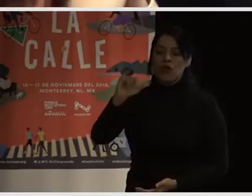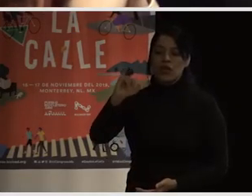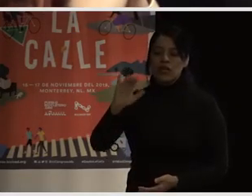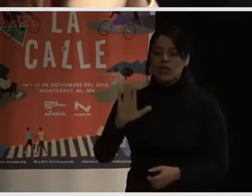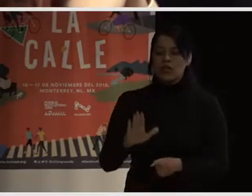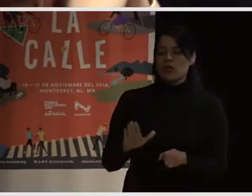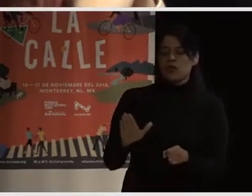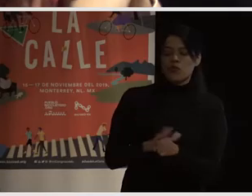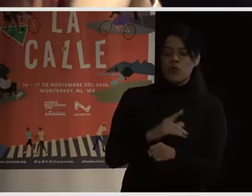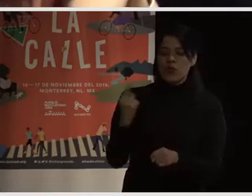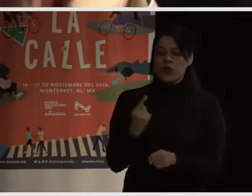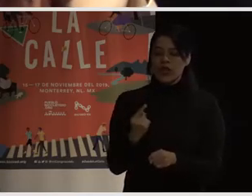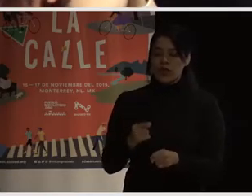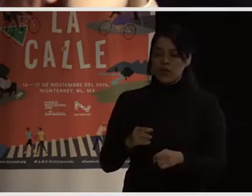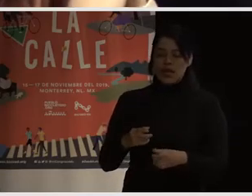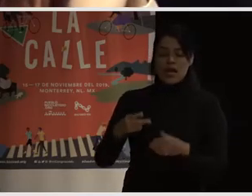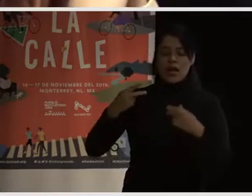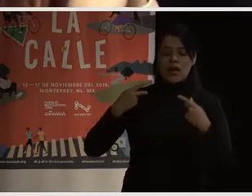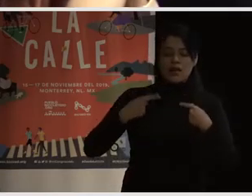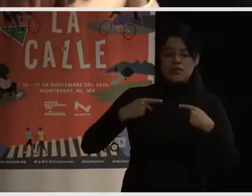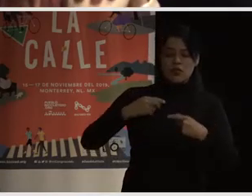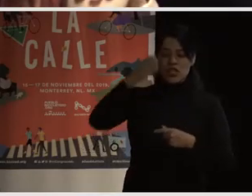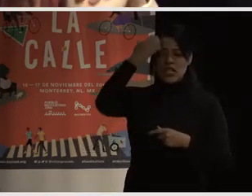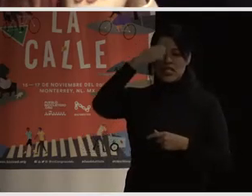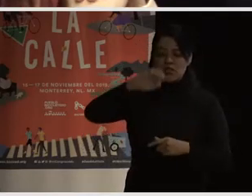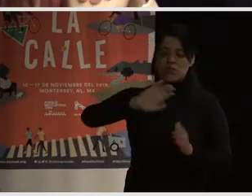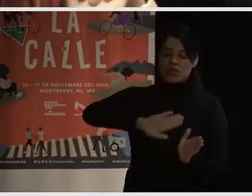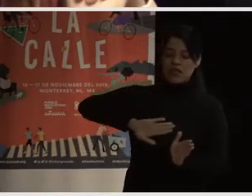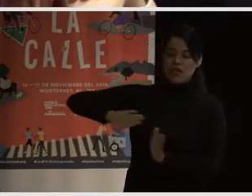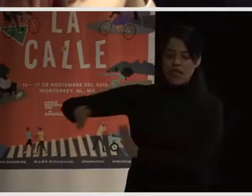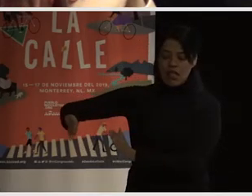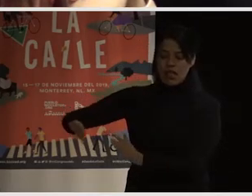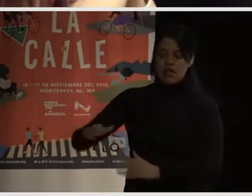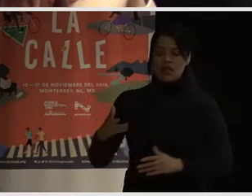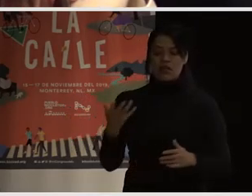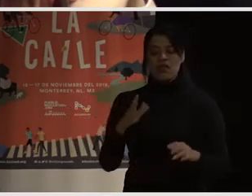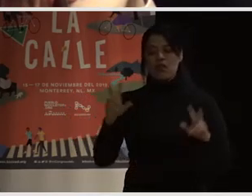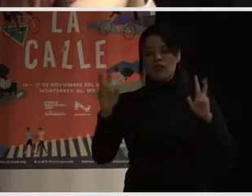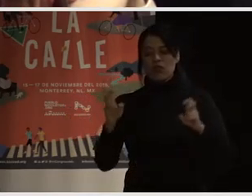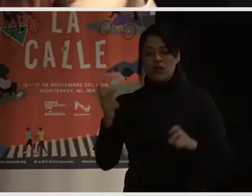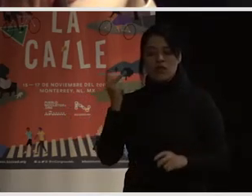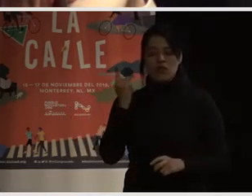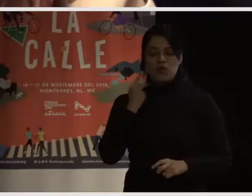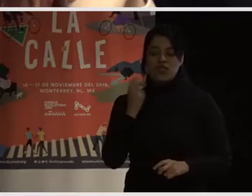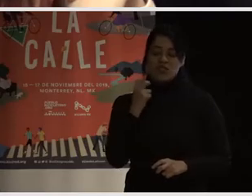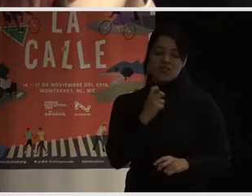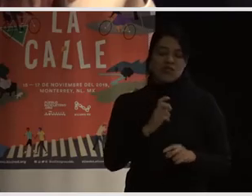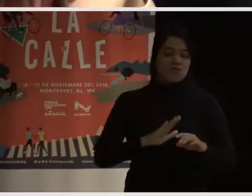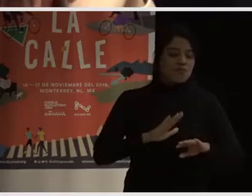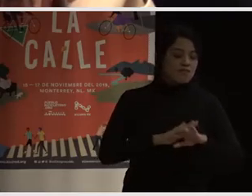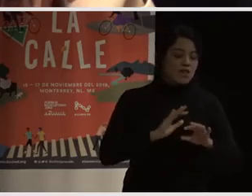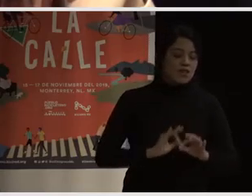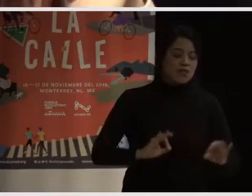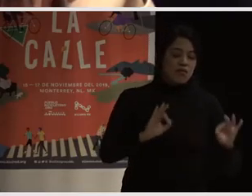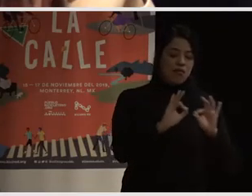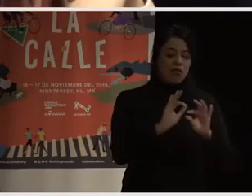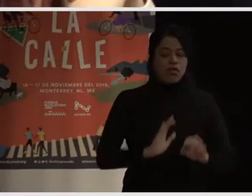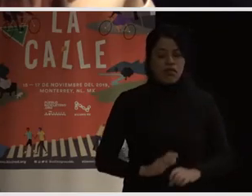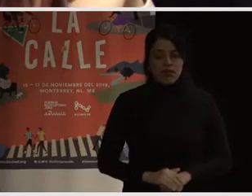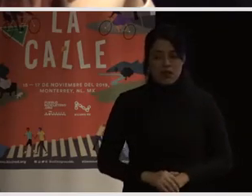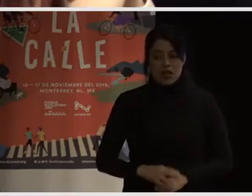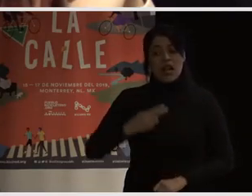político trata de hacer este tipo de cuestiones es sumamente lamentable entonces nosotros nos encantaría poder